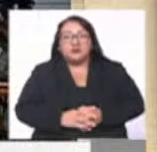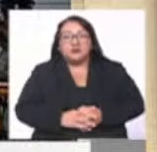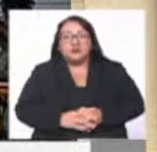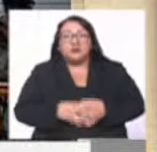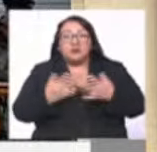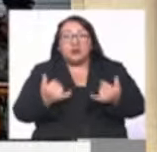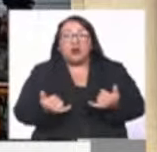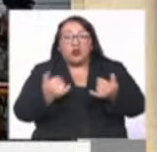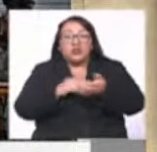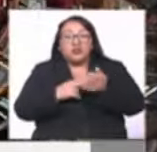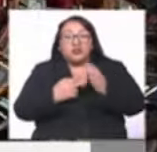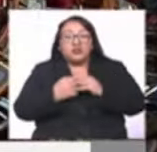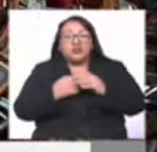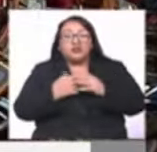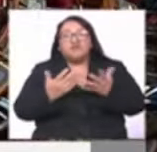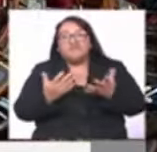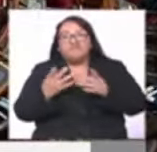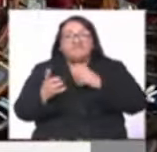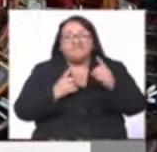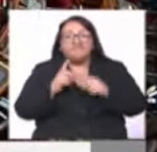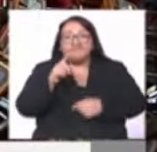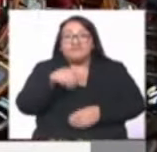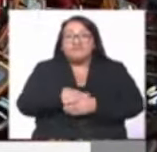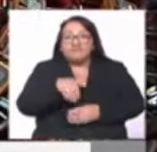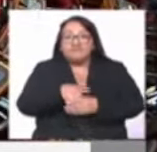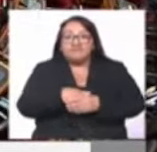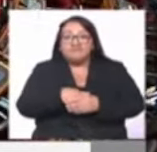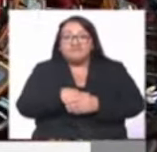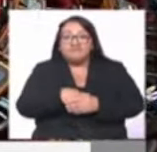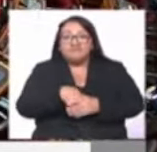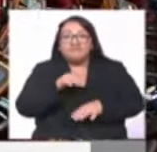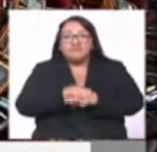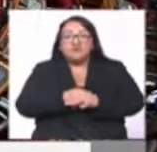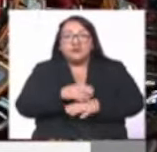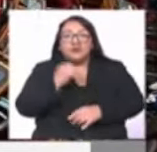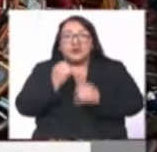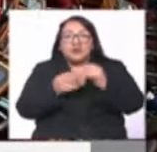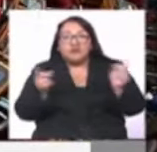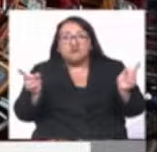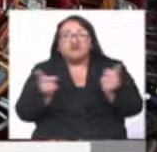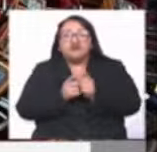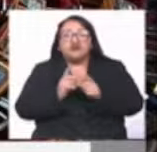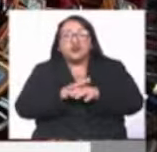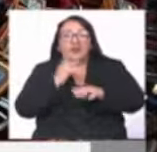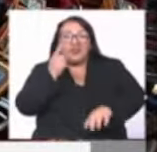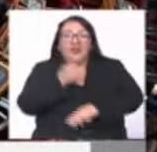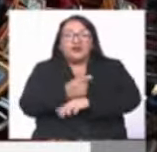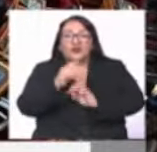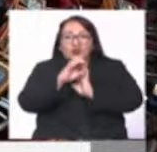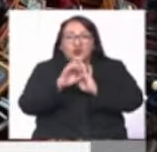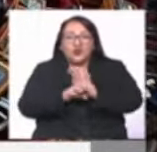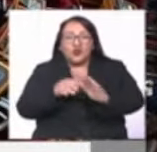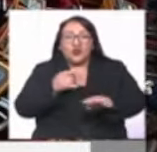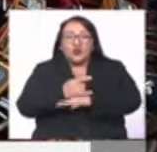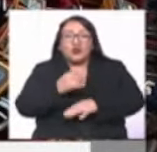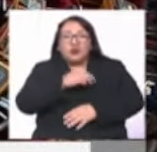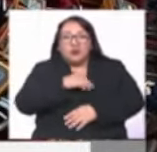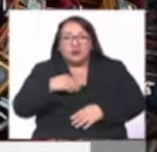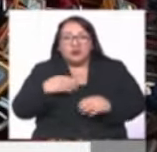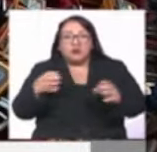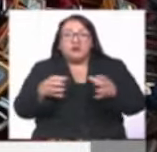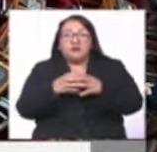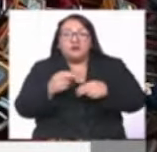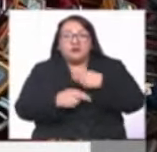hoy el debate y votación de las conclusiones de la denuncia constitucional contra los miembros de la